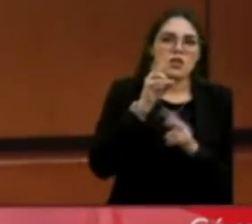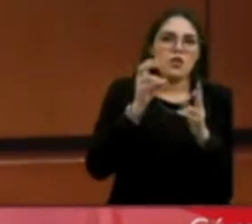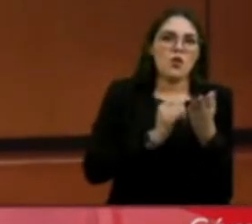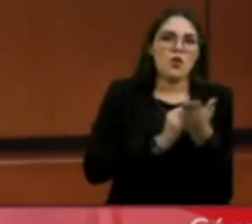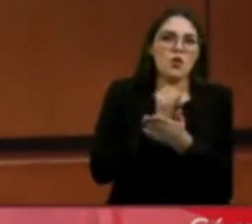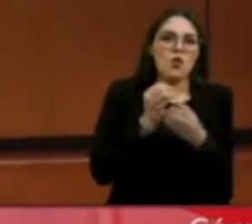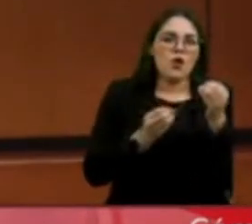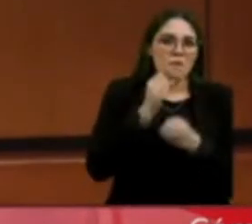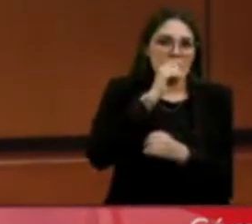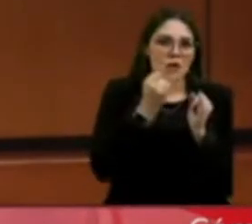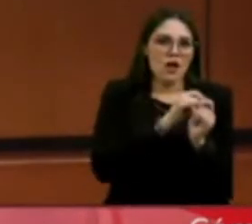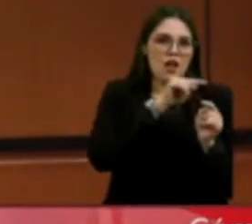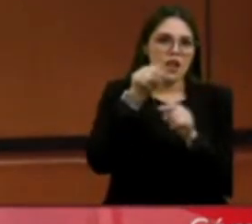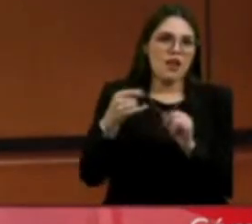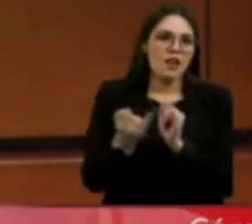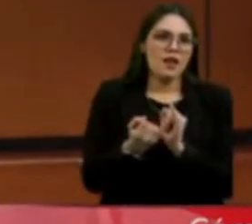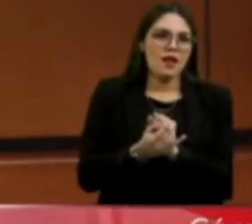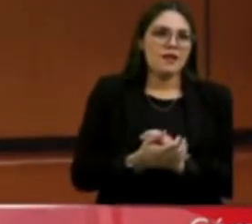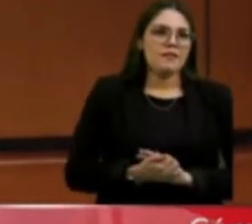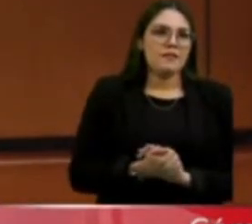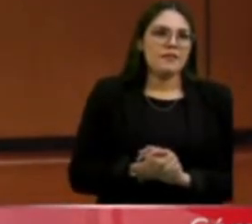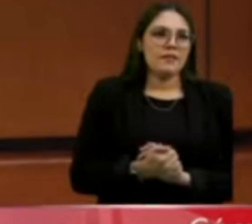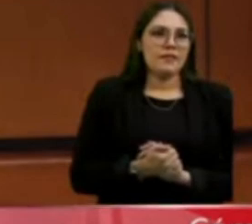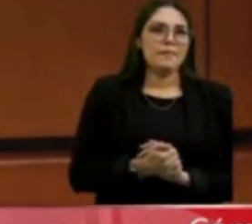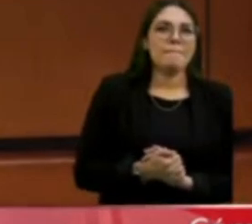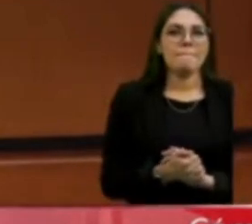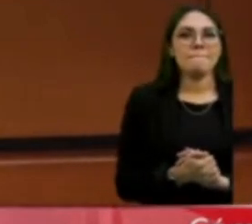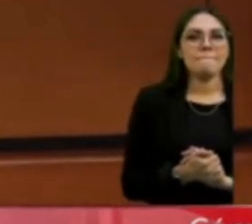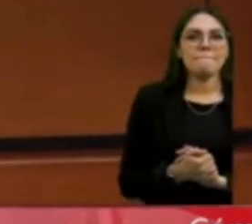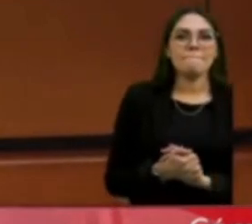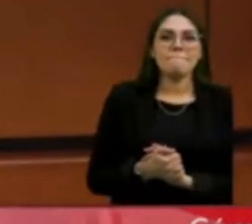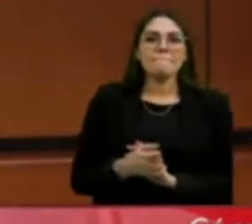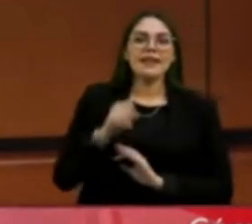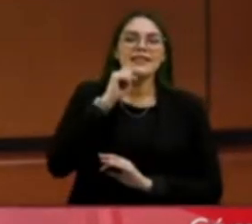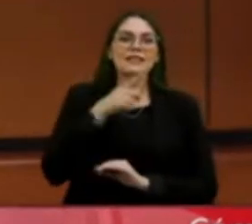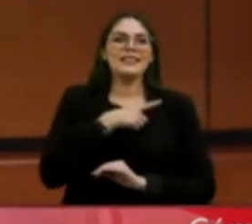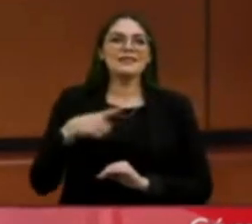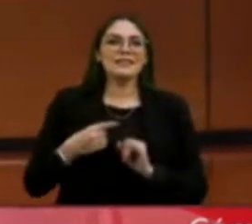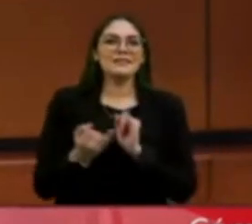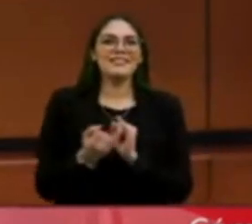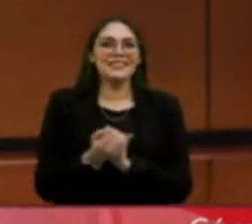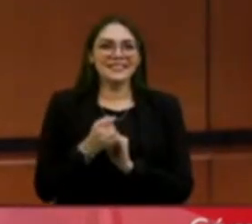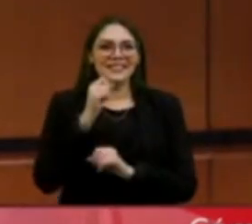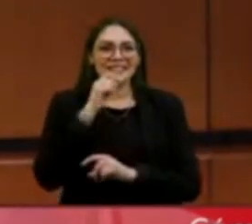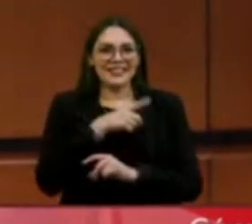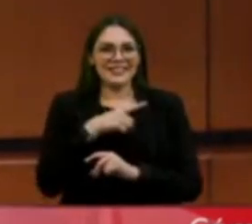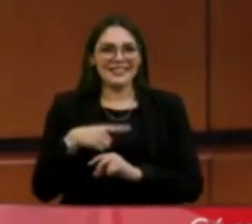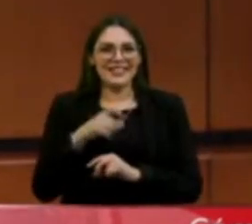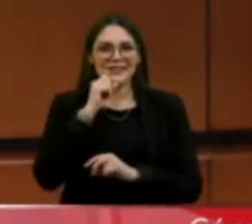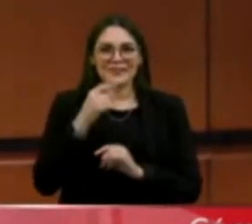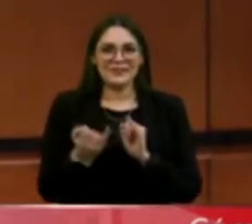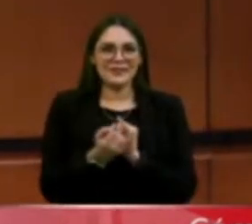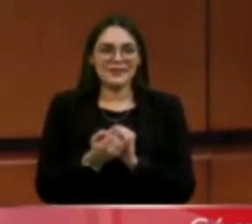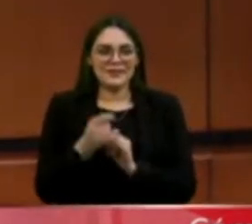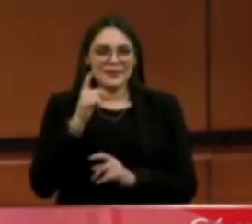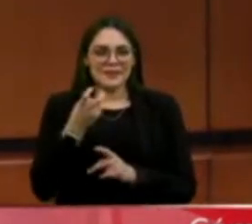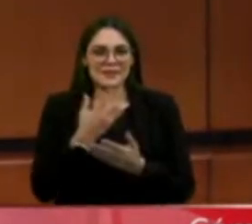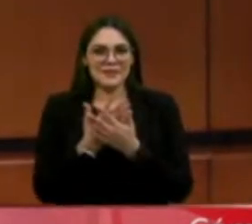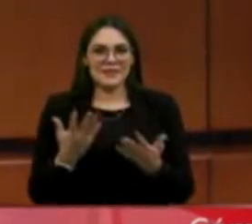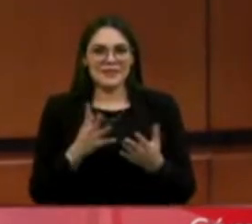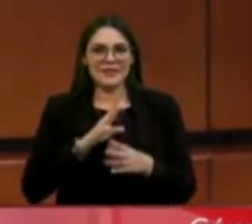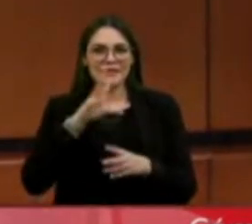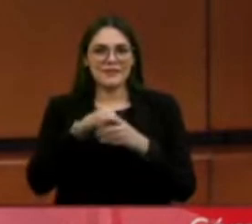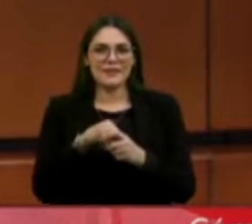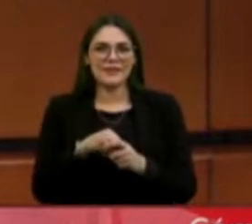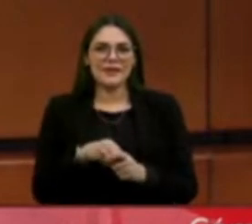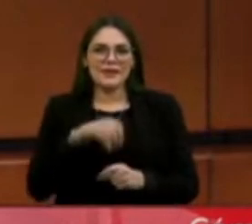justicia. Vean qué grandeza. Lo que estamos haciendo es histórico y vamos a trascender. Súmense a este